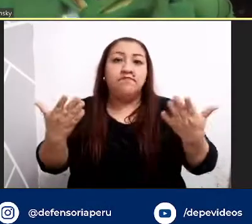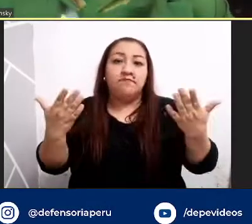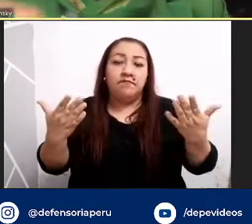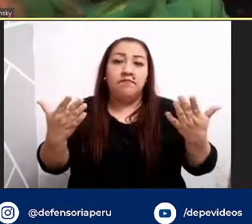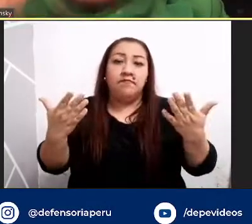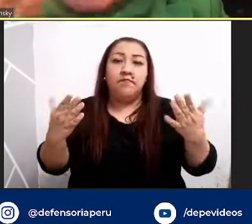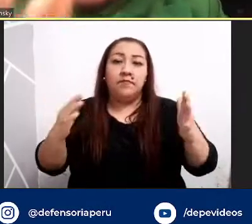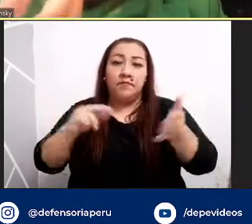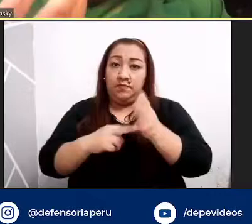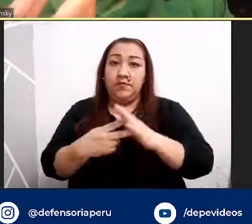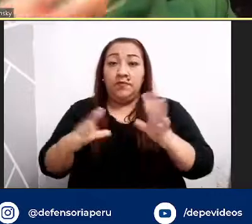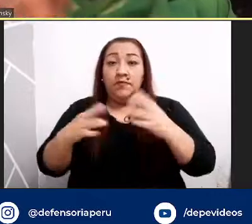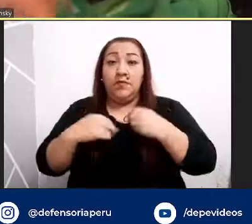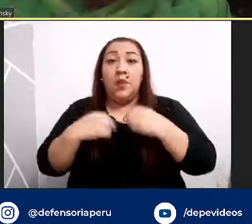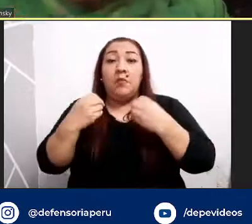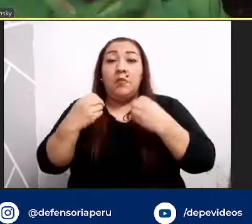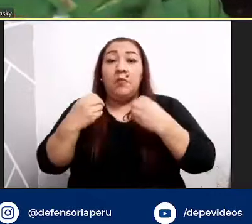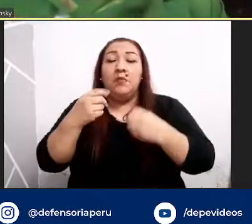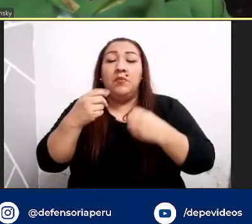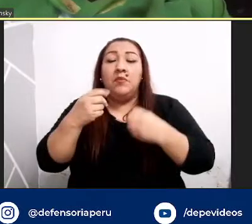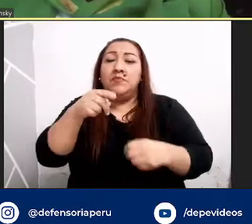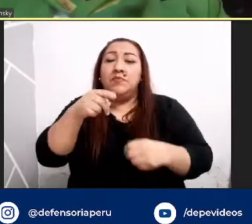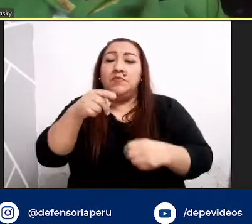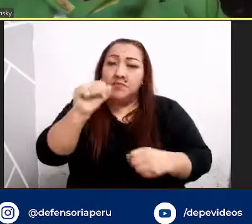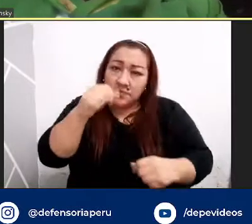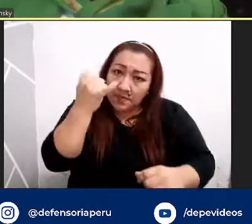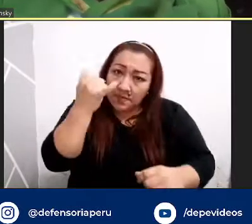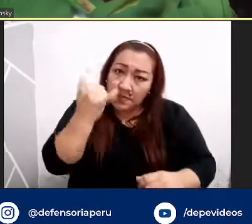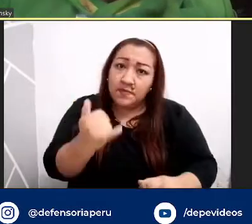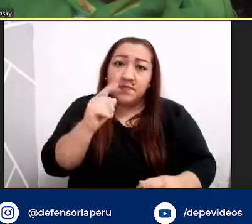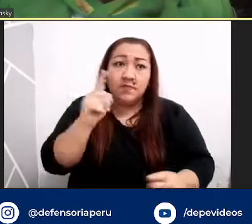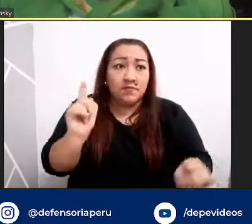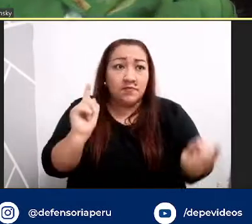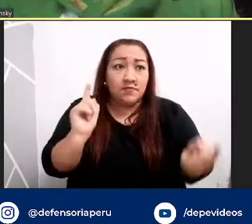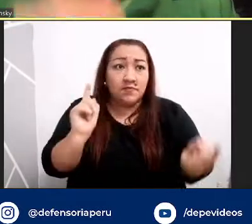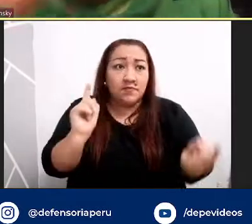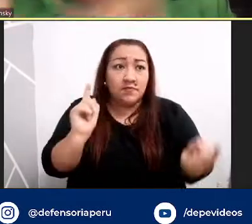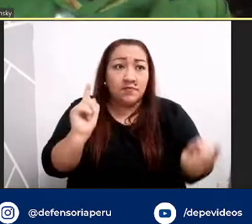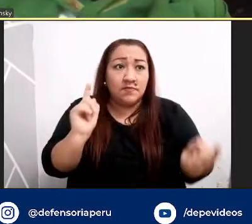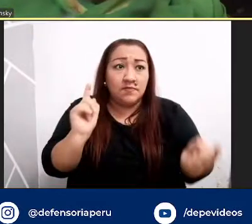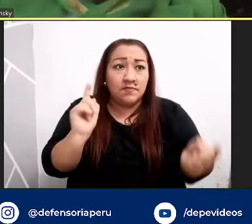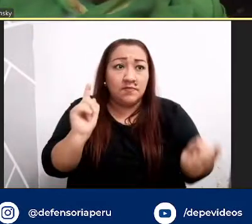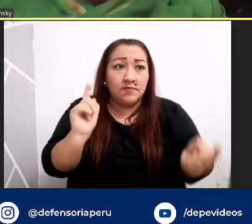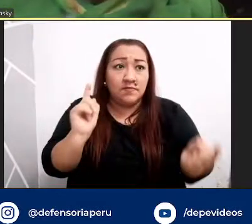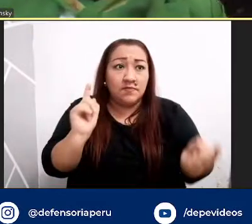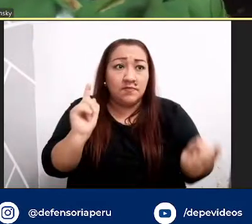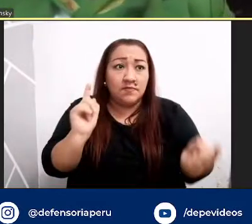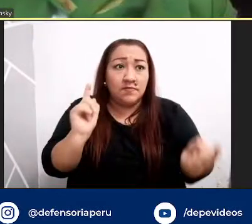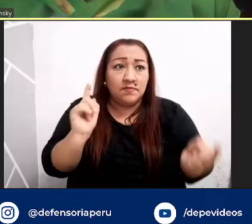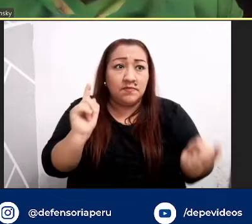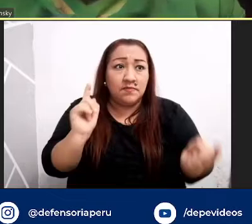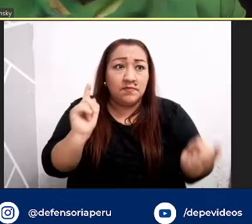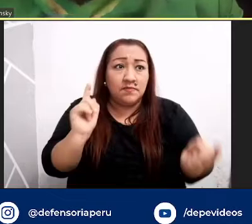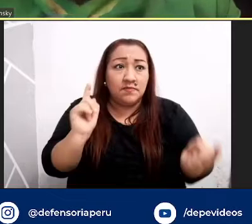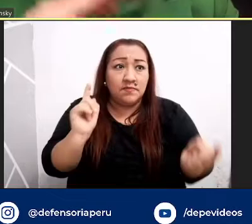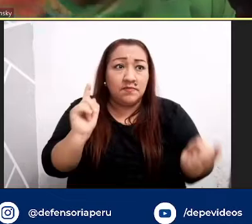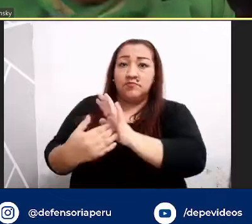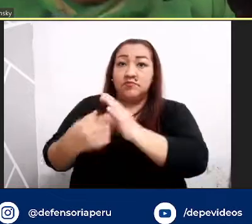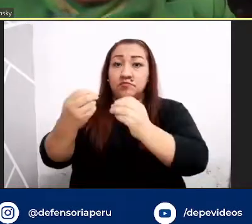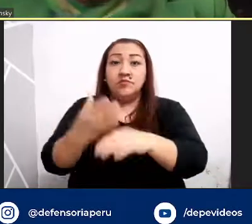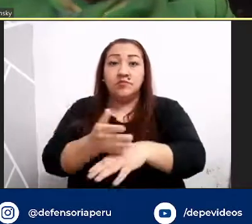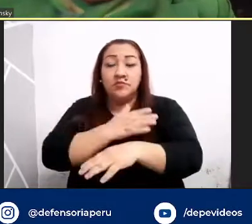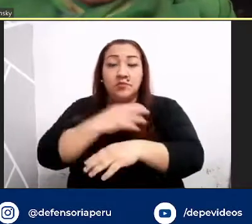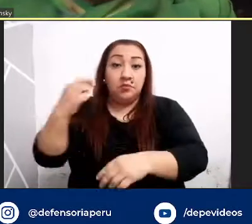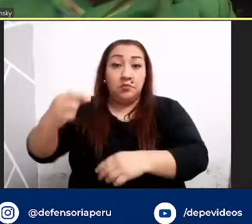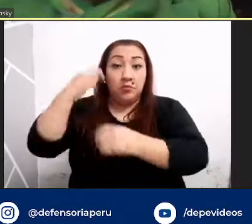adaptación, porque hay la presencia de la Defensoría del Pueblo también, porque políticamente no